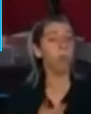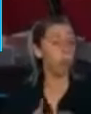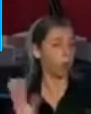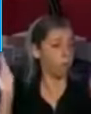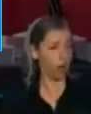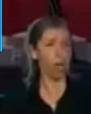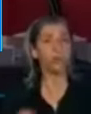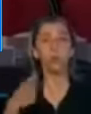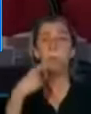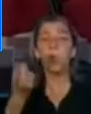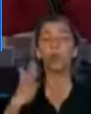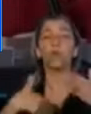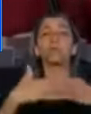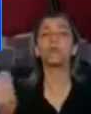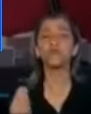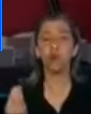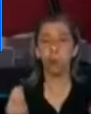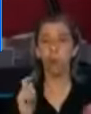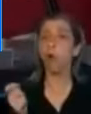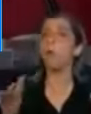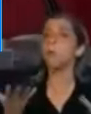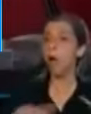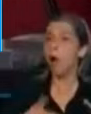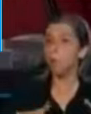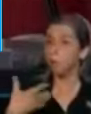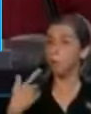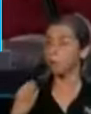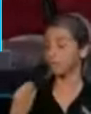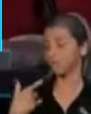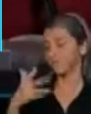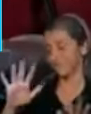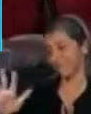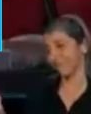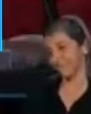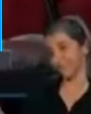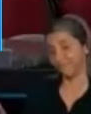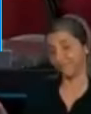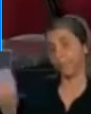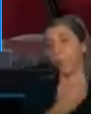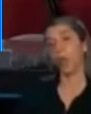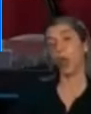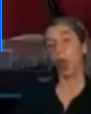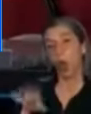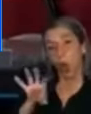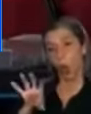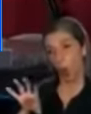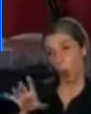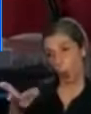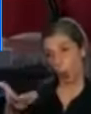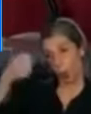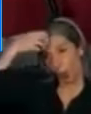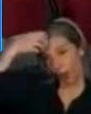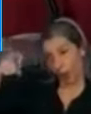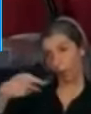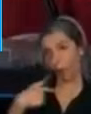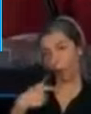digo, creo que con algún nivel de vehemencia y qué sé yo, logró un poco imponerse y destacar, digamos, en lo que fue el